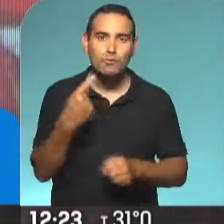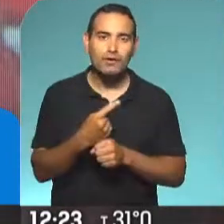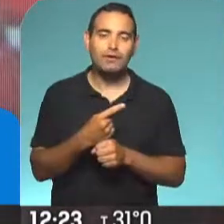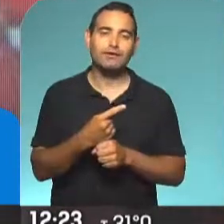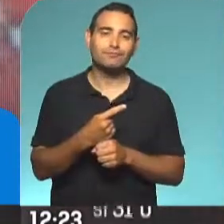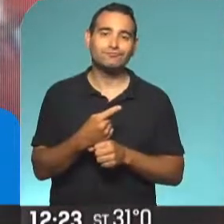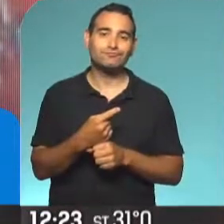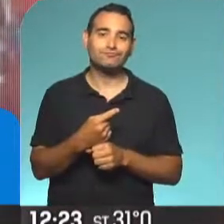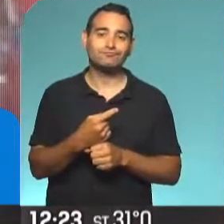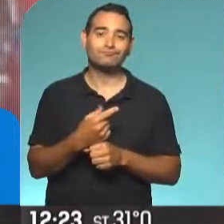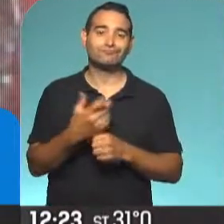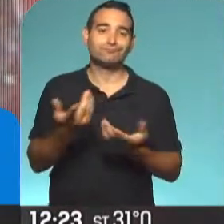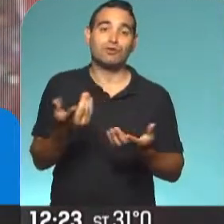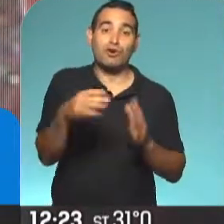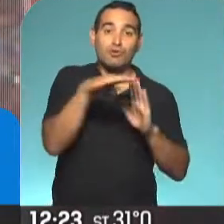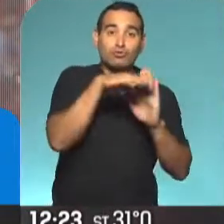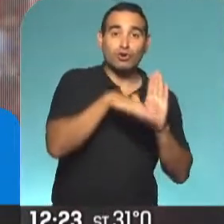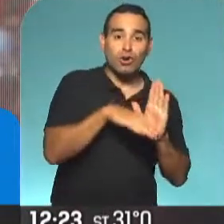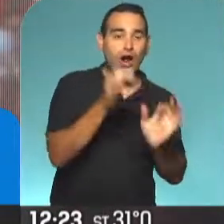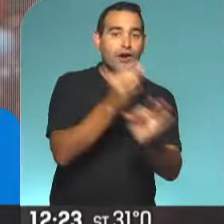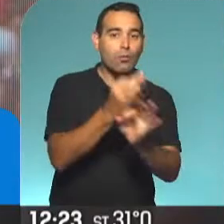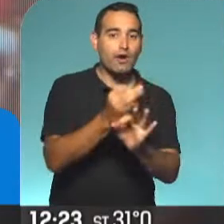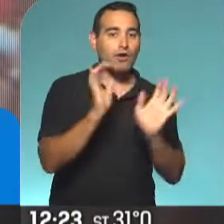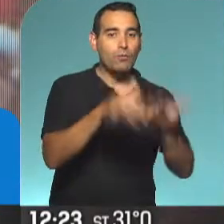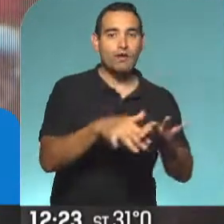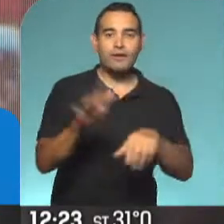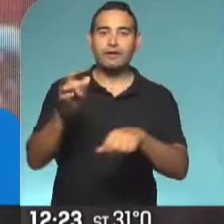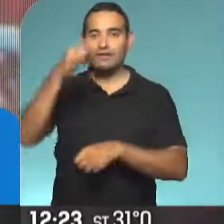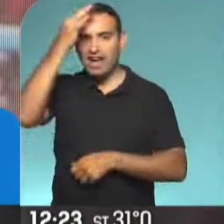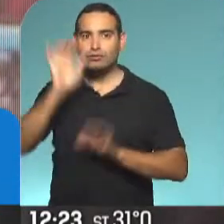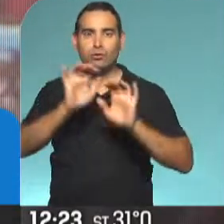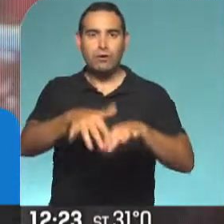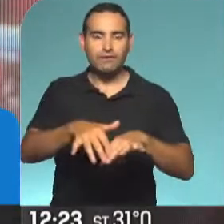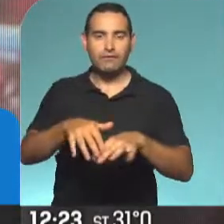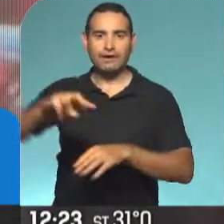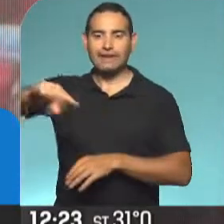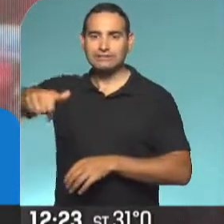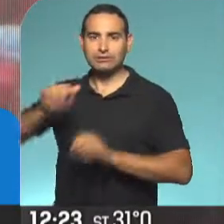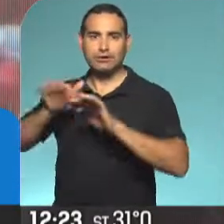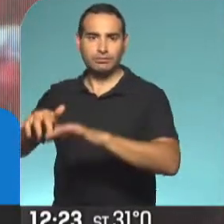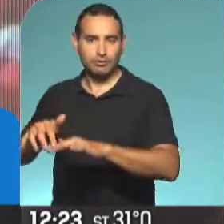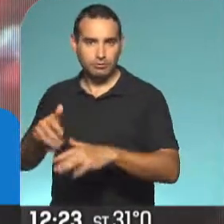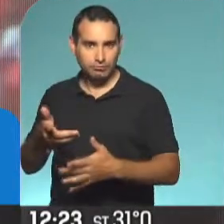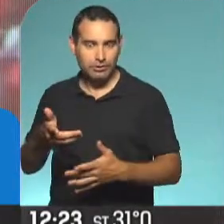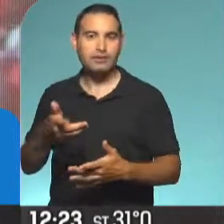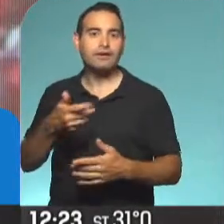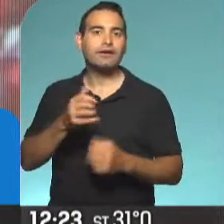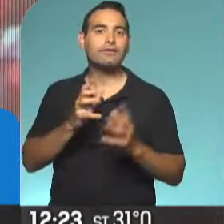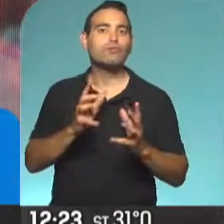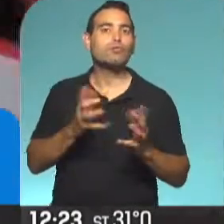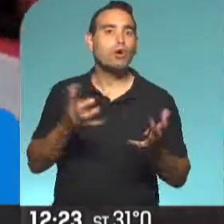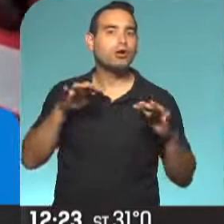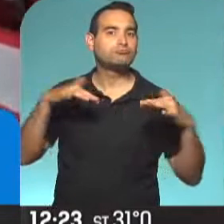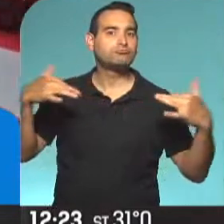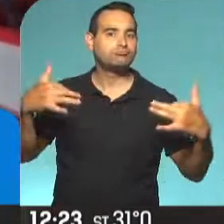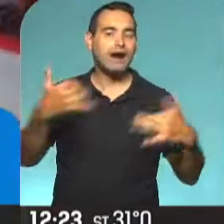vuelve el protocolo, el colegio, el protocolo, el teatro, el protocolo, el casino. Claro, ¿cómo hacemos para que vuelva la gente al estadio?